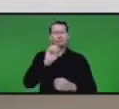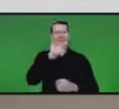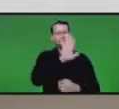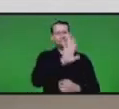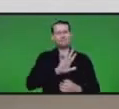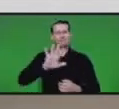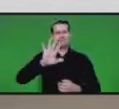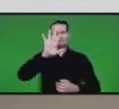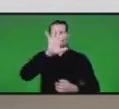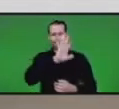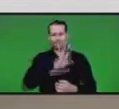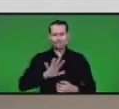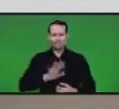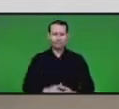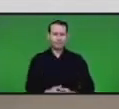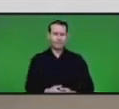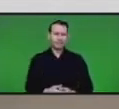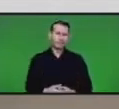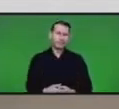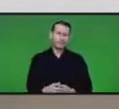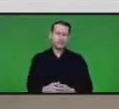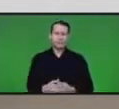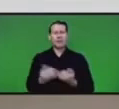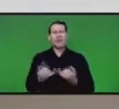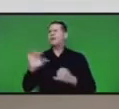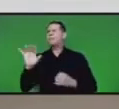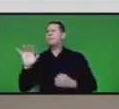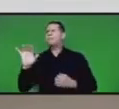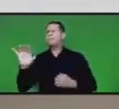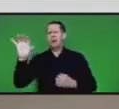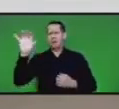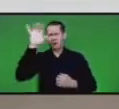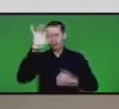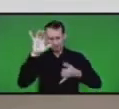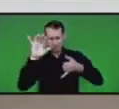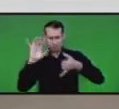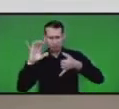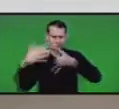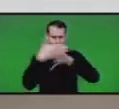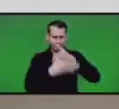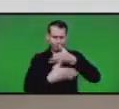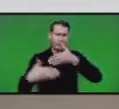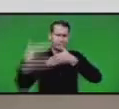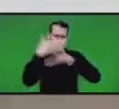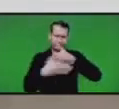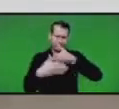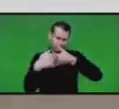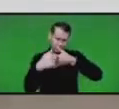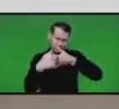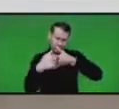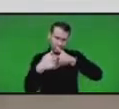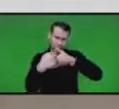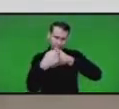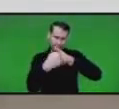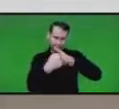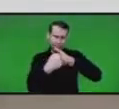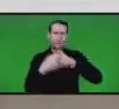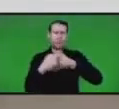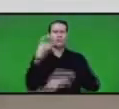proyectos en los países de la región, incluso en Colombia. Pues el primero se llama Internet Comunitario de